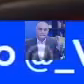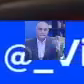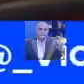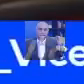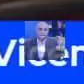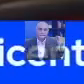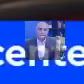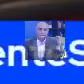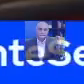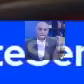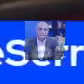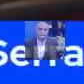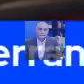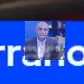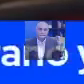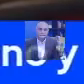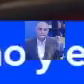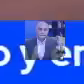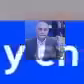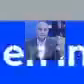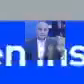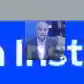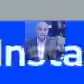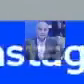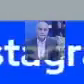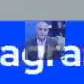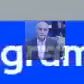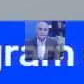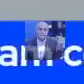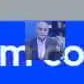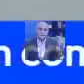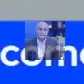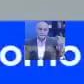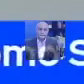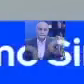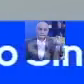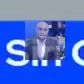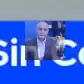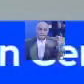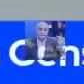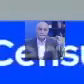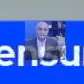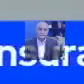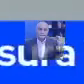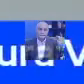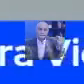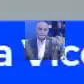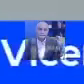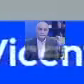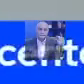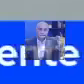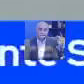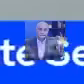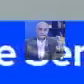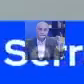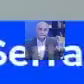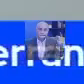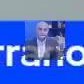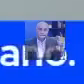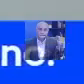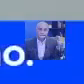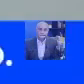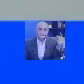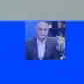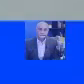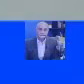esta detención? Fíjate, Jaime, que incluso he dado un par de entrevistas con ese tema.